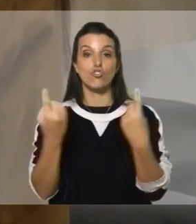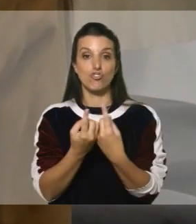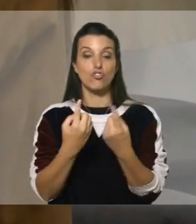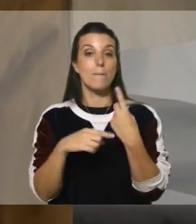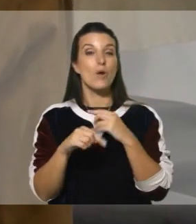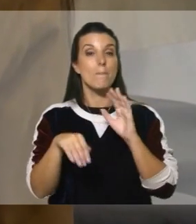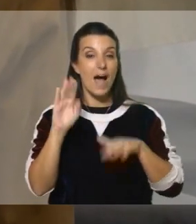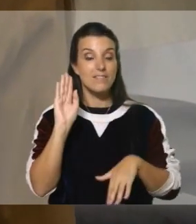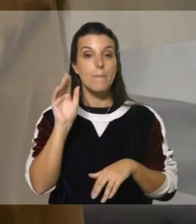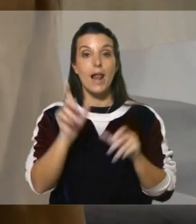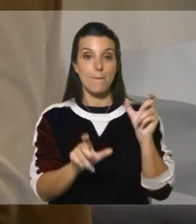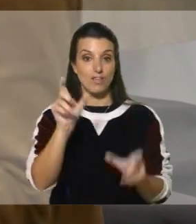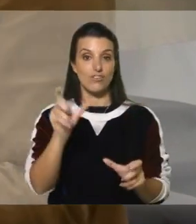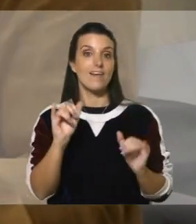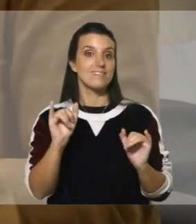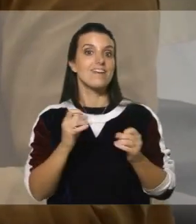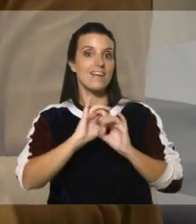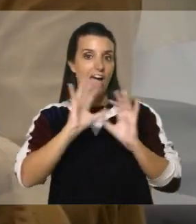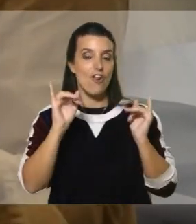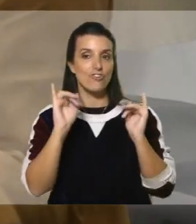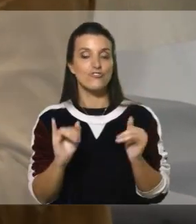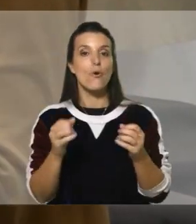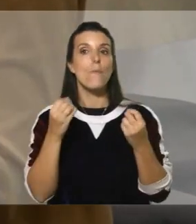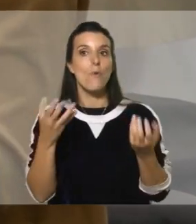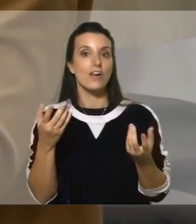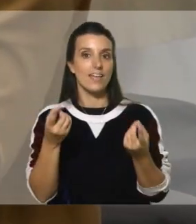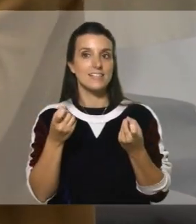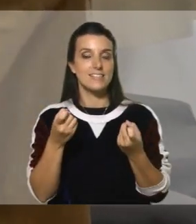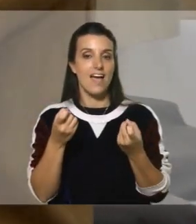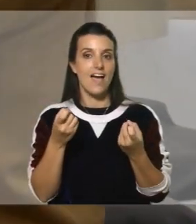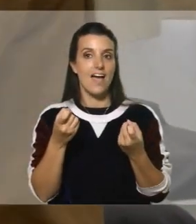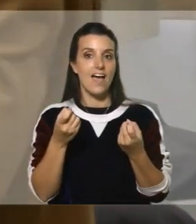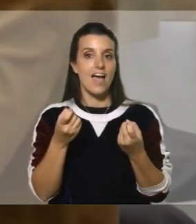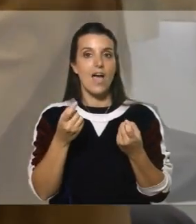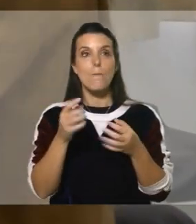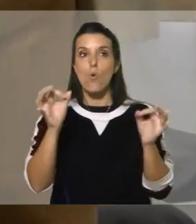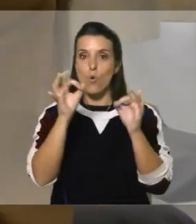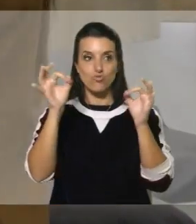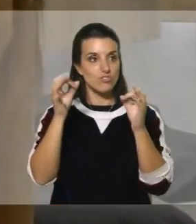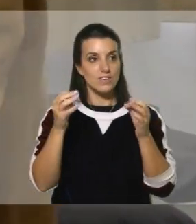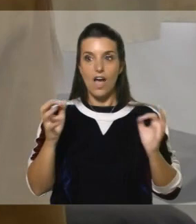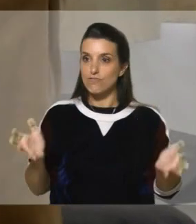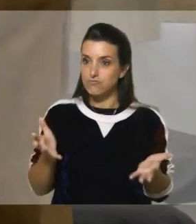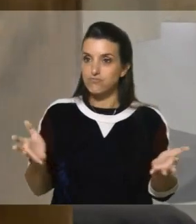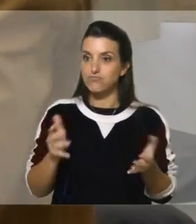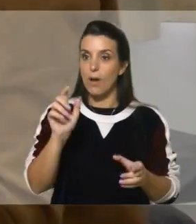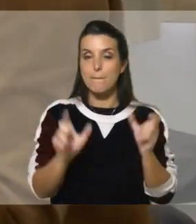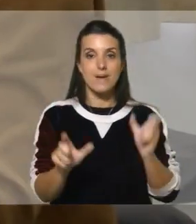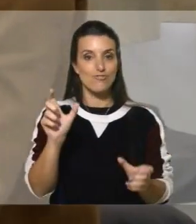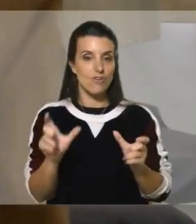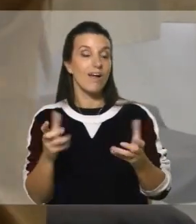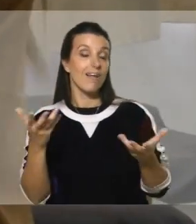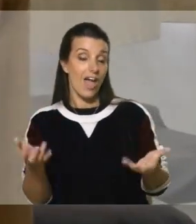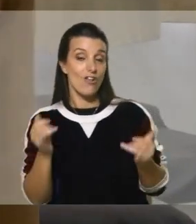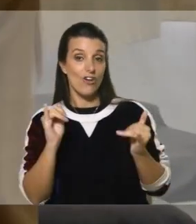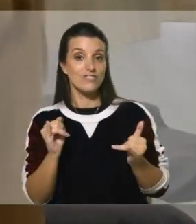sobre todo para el público no Claro porque también no hay que llevar este el concierto hay que llevar el show que la gente no este